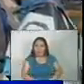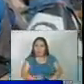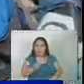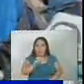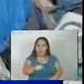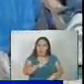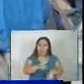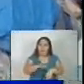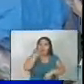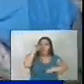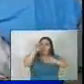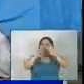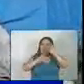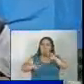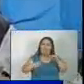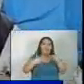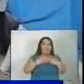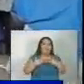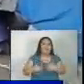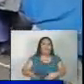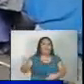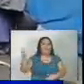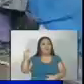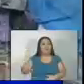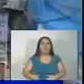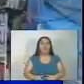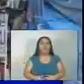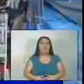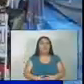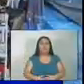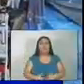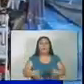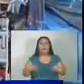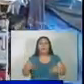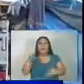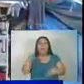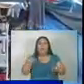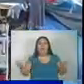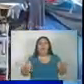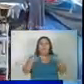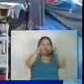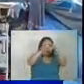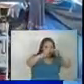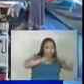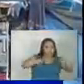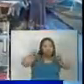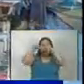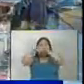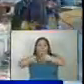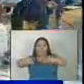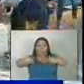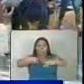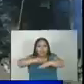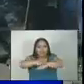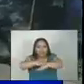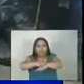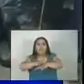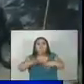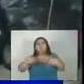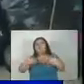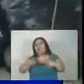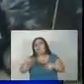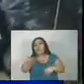una Navidad muy diferente a la de años anteriores. Pues les tocó improvisar casas a base de cartón y plástico